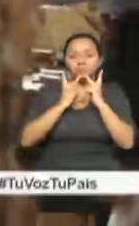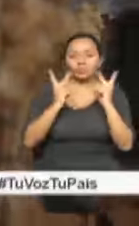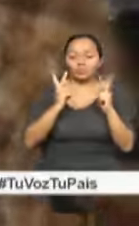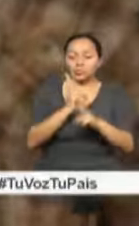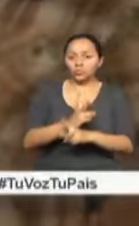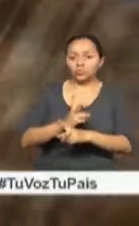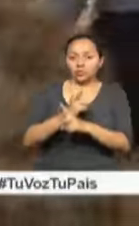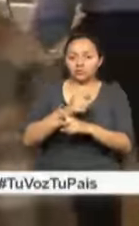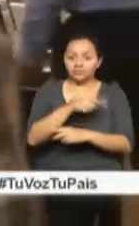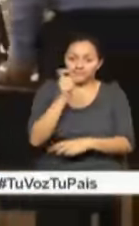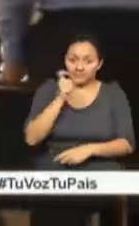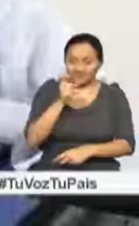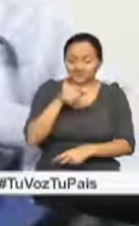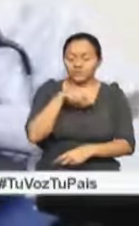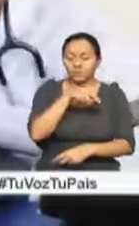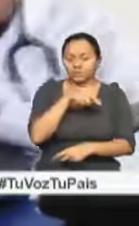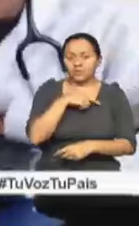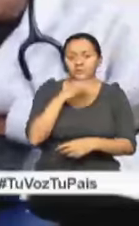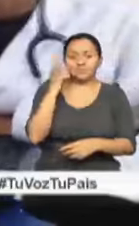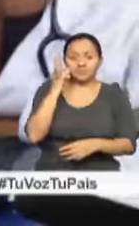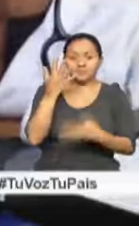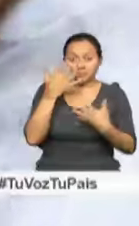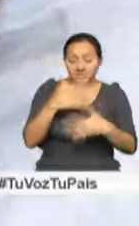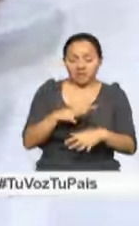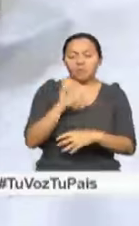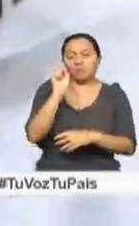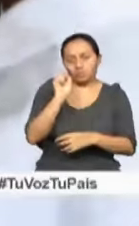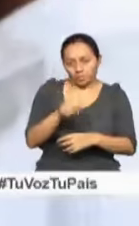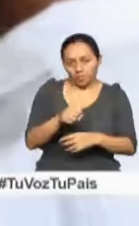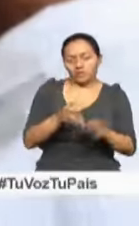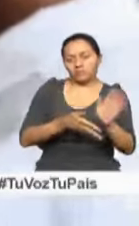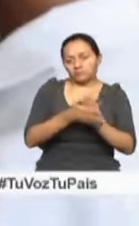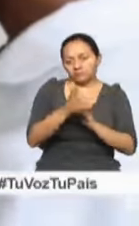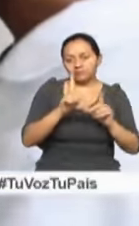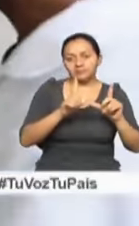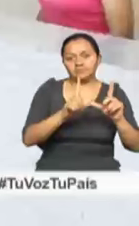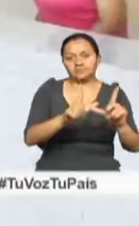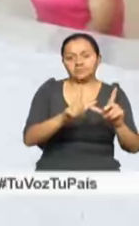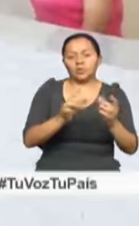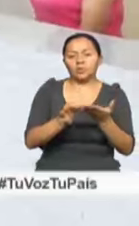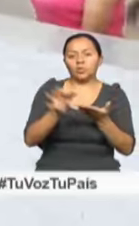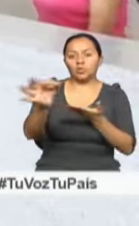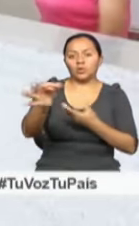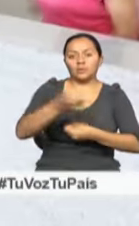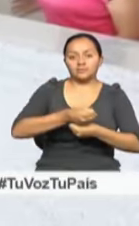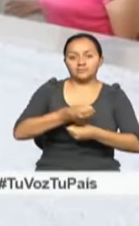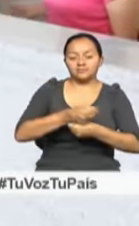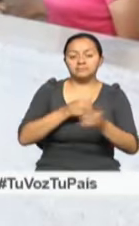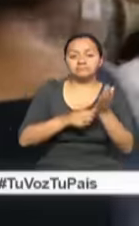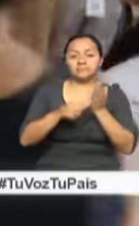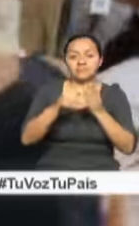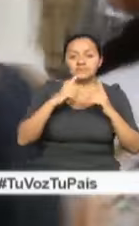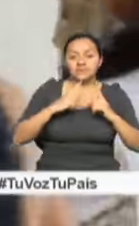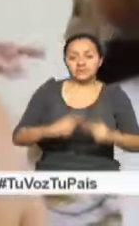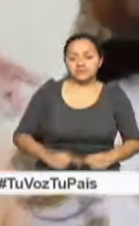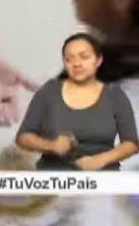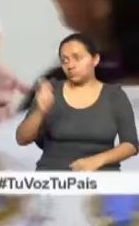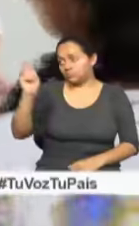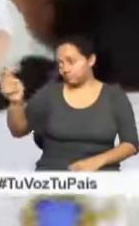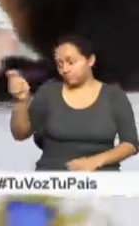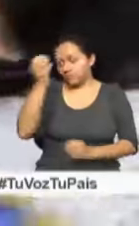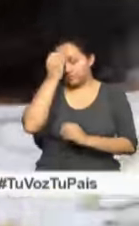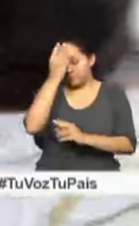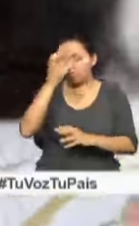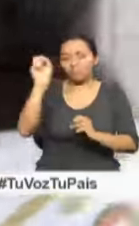es requisito indispensable para el desarrollo del año de salud rural a cargo del Ministerio de Salud Pública. Esta es la